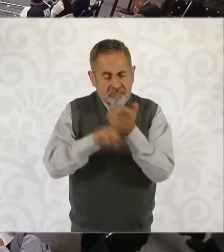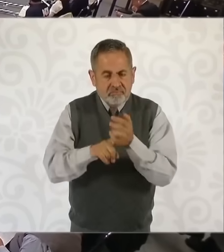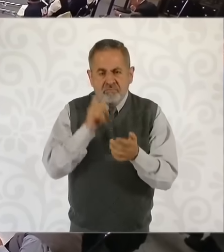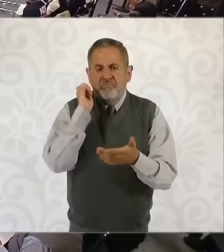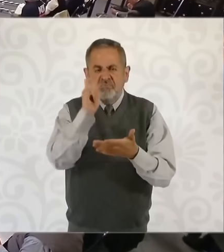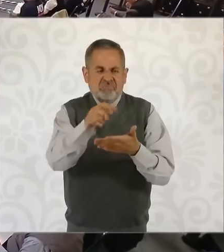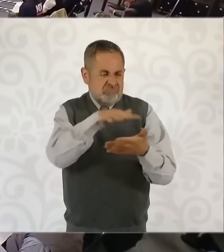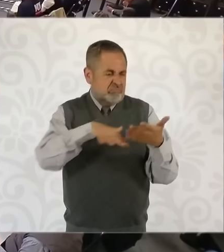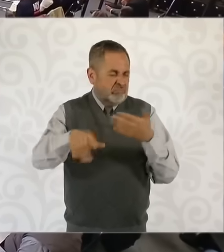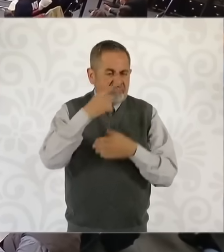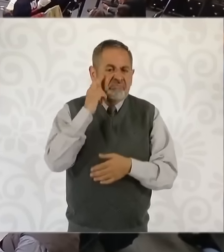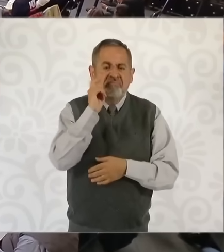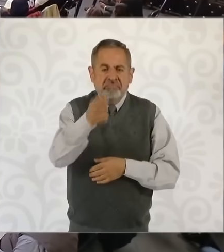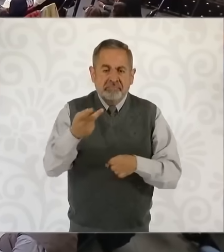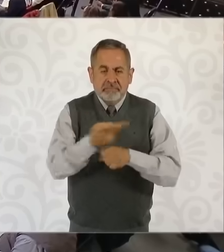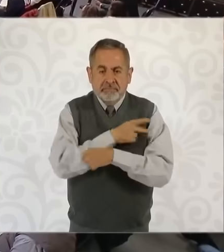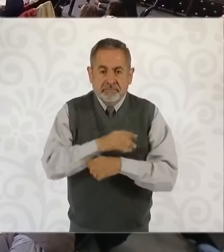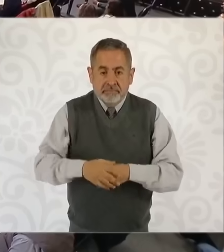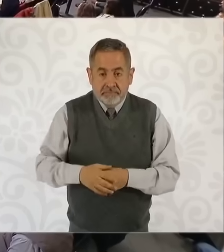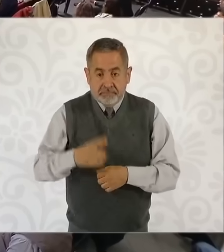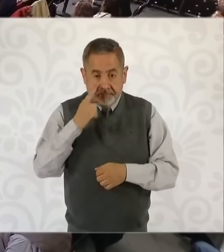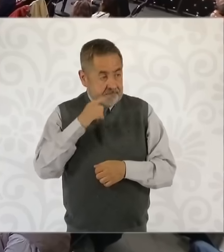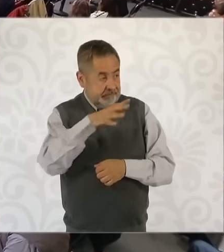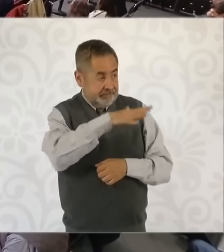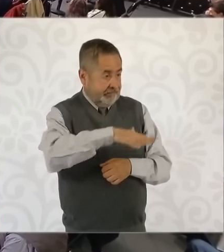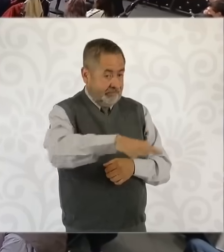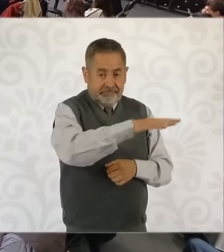hablamos. Esta zona